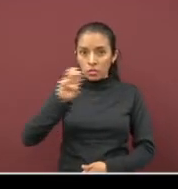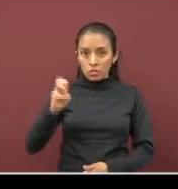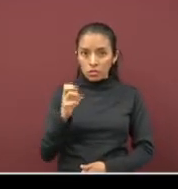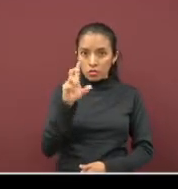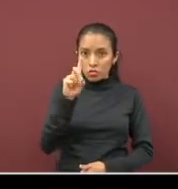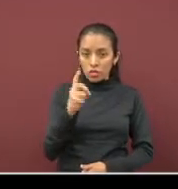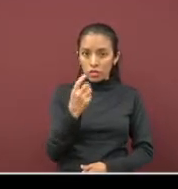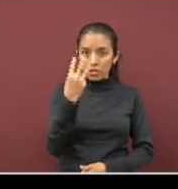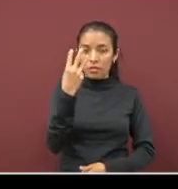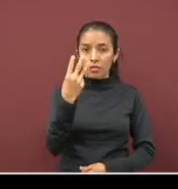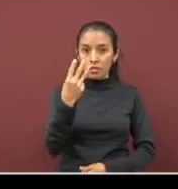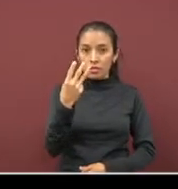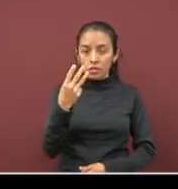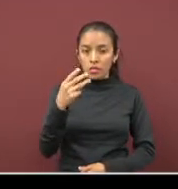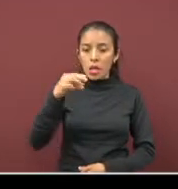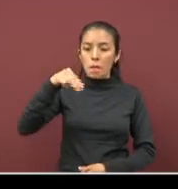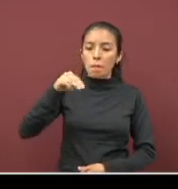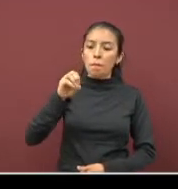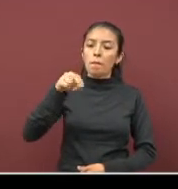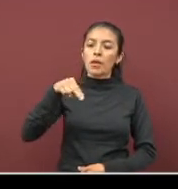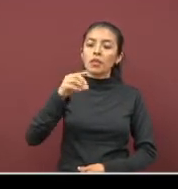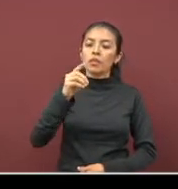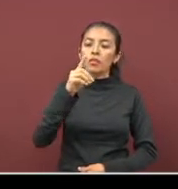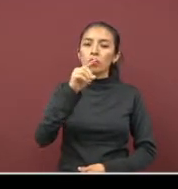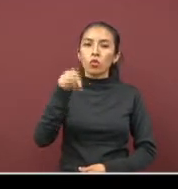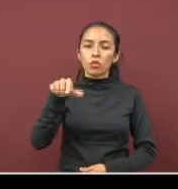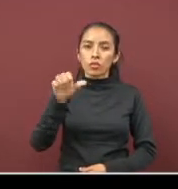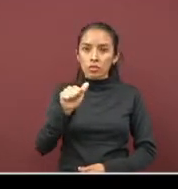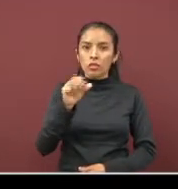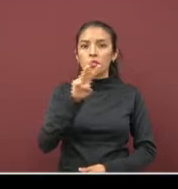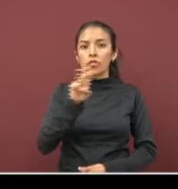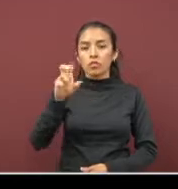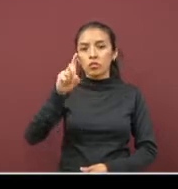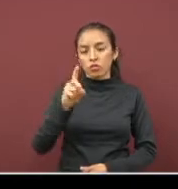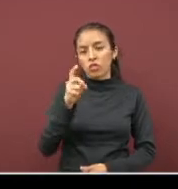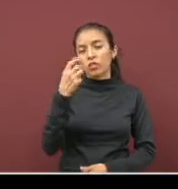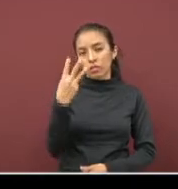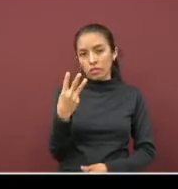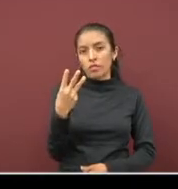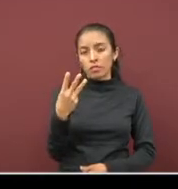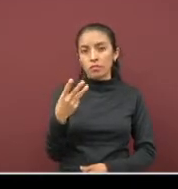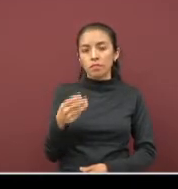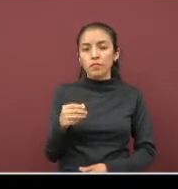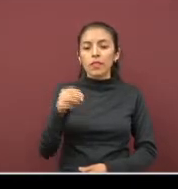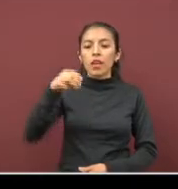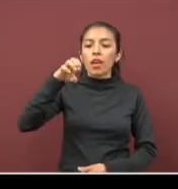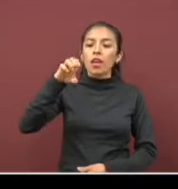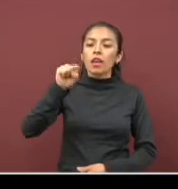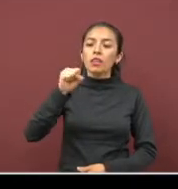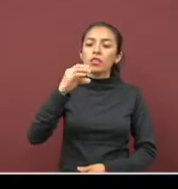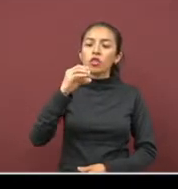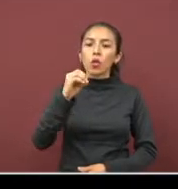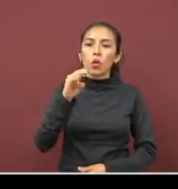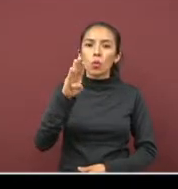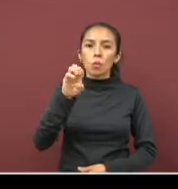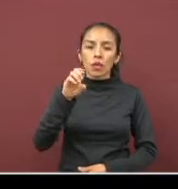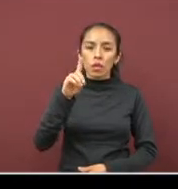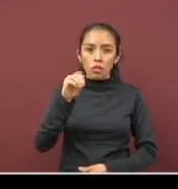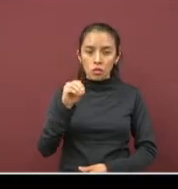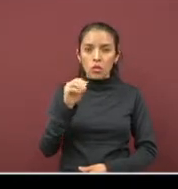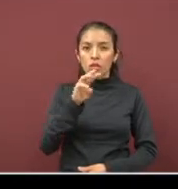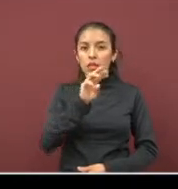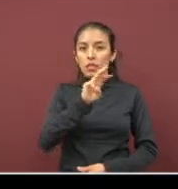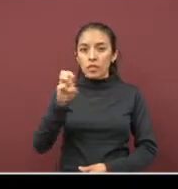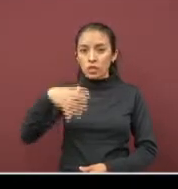333 y camerino z mendoza 333 mariano escobedo 315